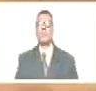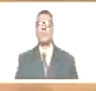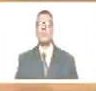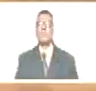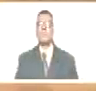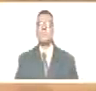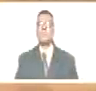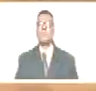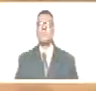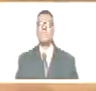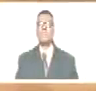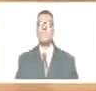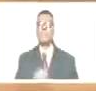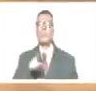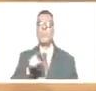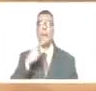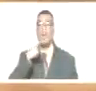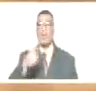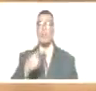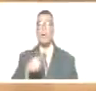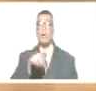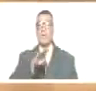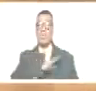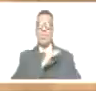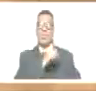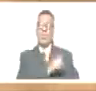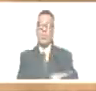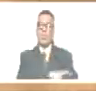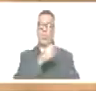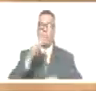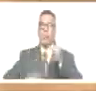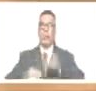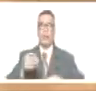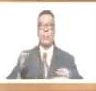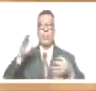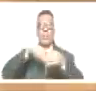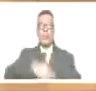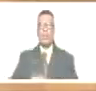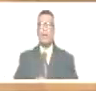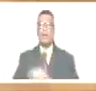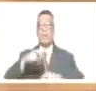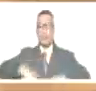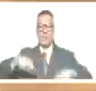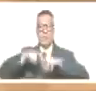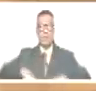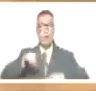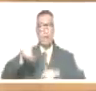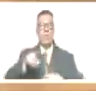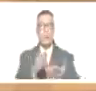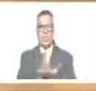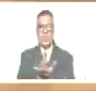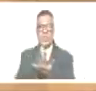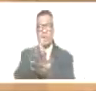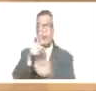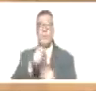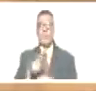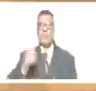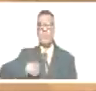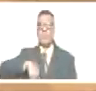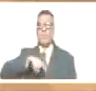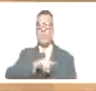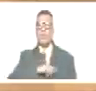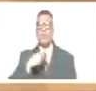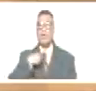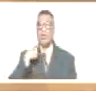Es potestad de este poder legislativo involucrarse en las investigaciones. Y en esa dirección, nosotros, como ya dije, como